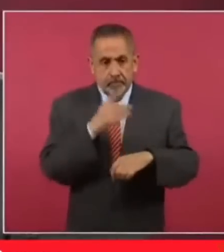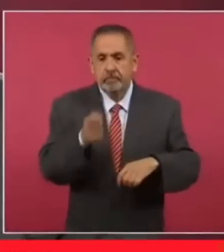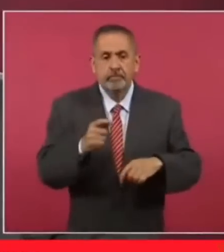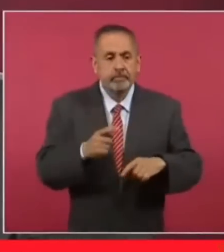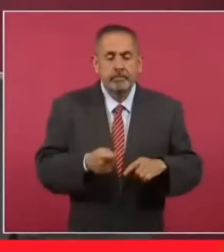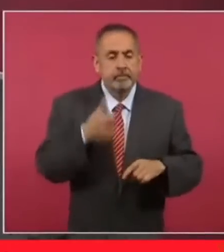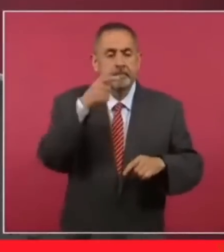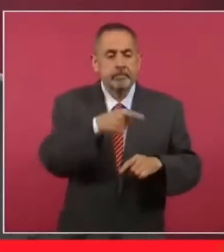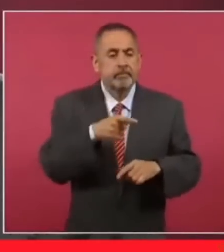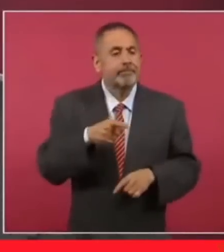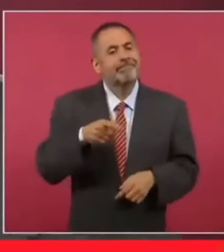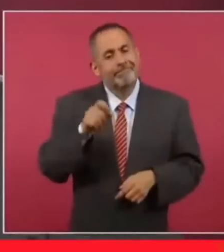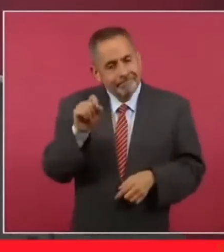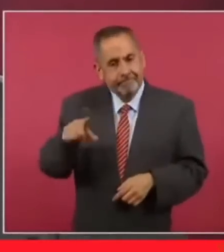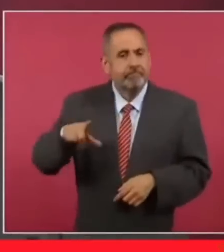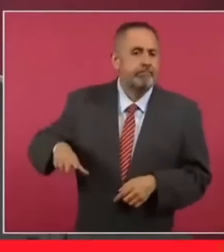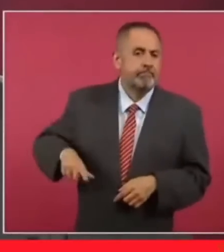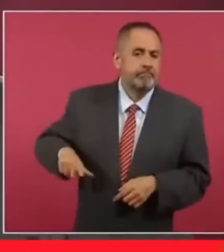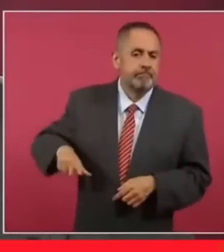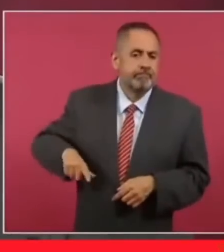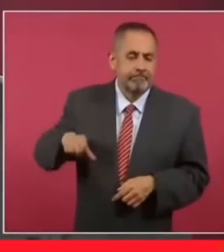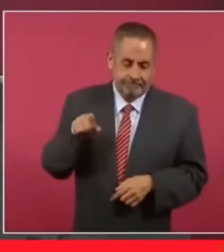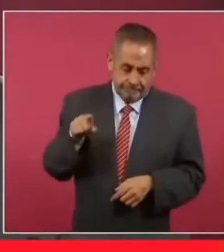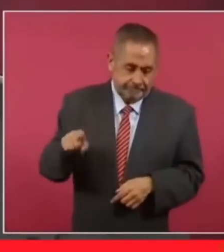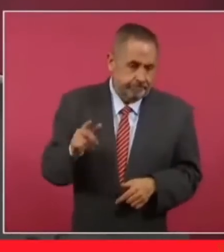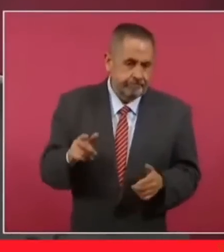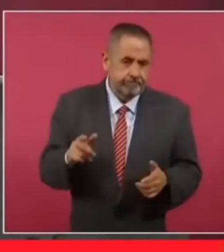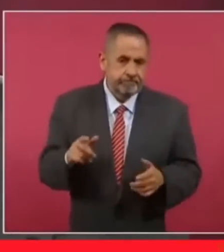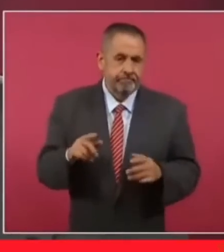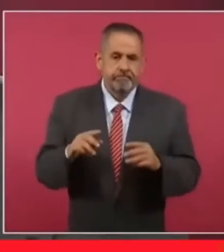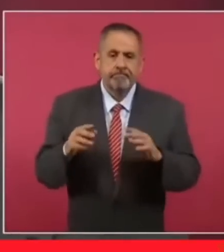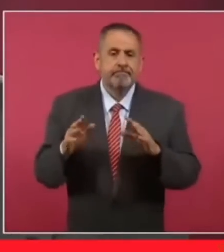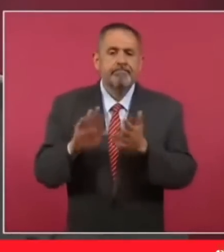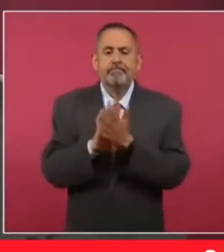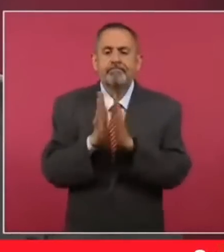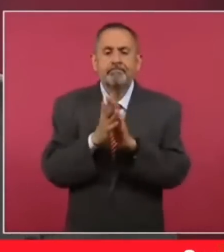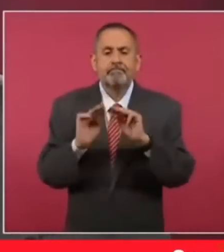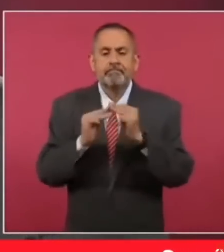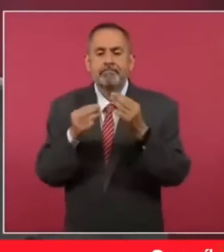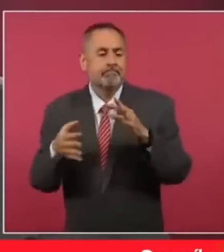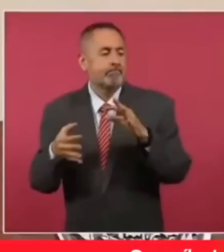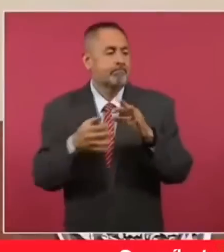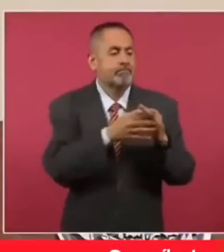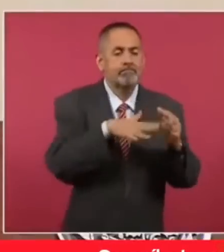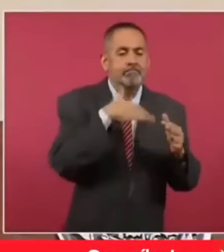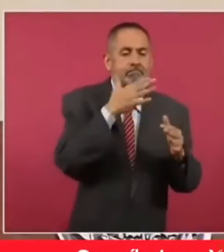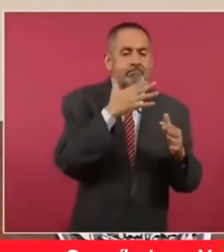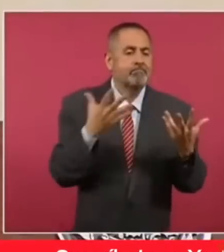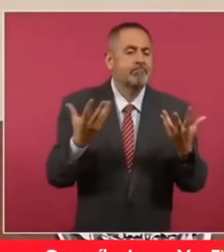porque el gobierno está vinculado a la delincuencia,